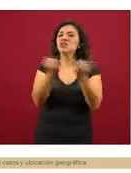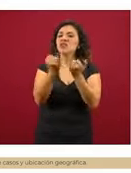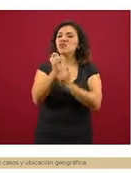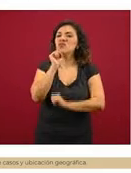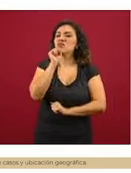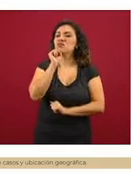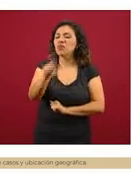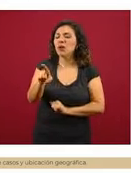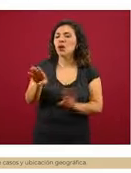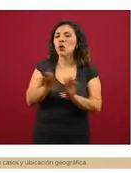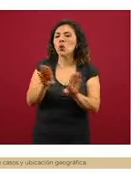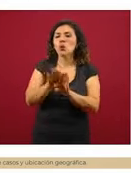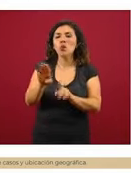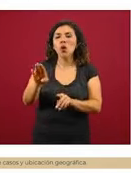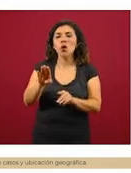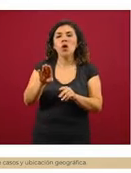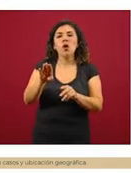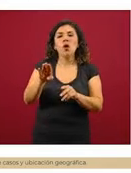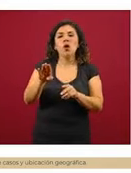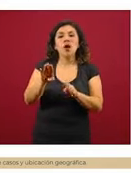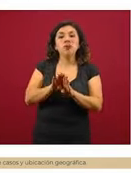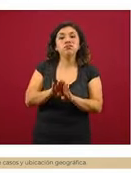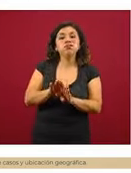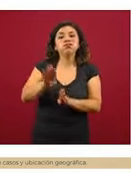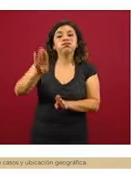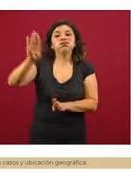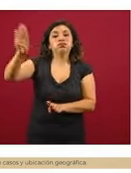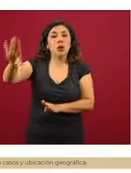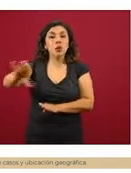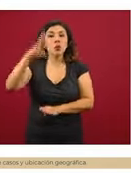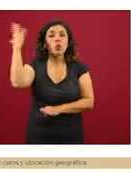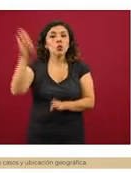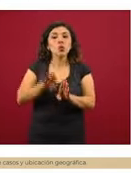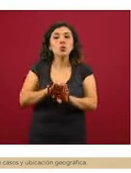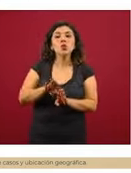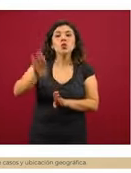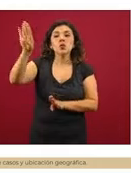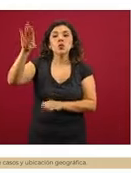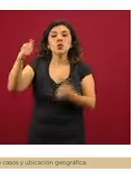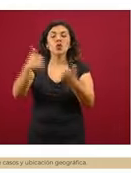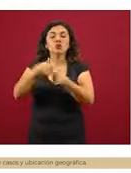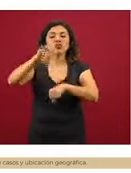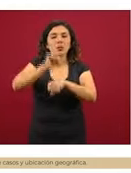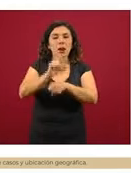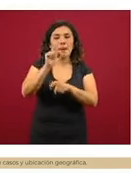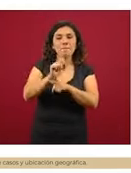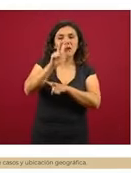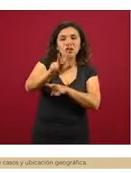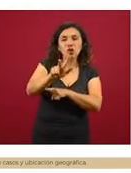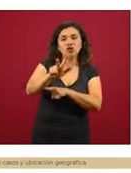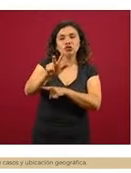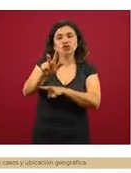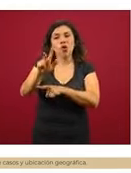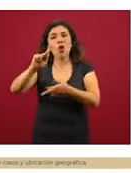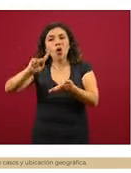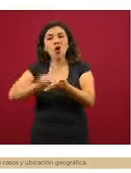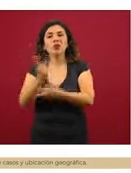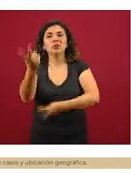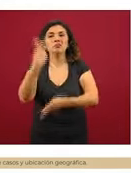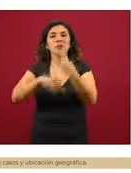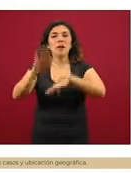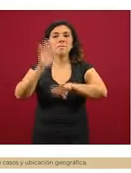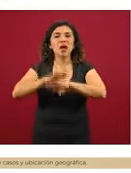esa ascendencia, es decir, esa velocidad que se da a través de la semana 28 en donde los casos se vuelven